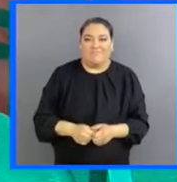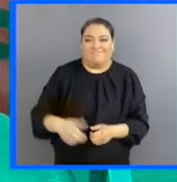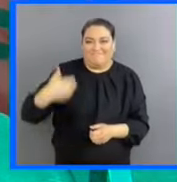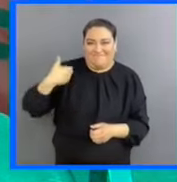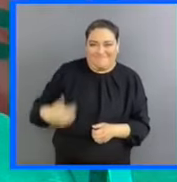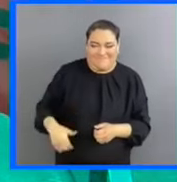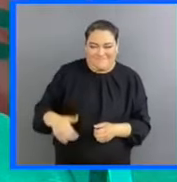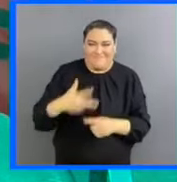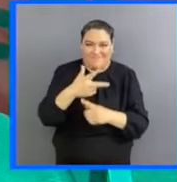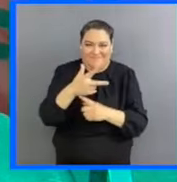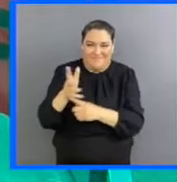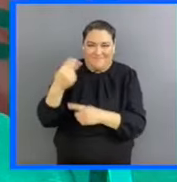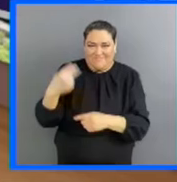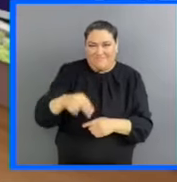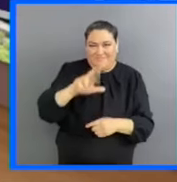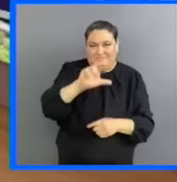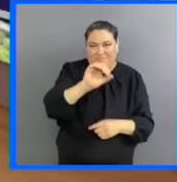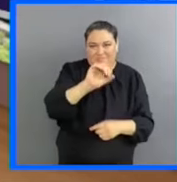TV, Rosy García.